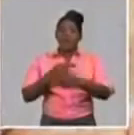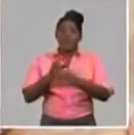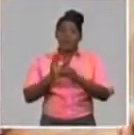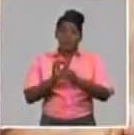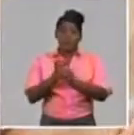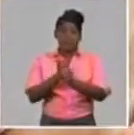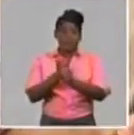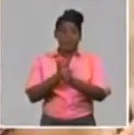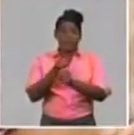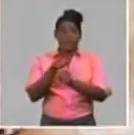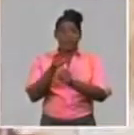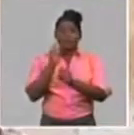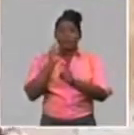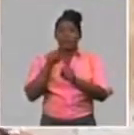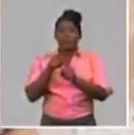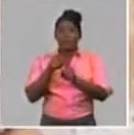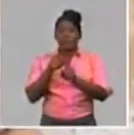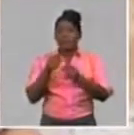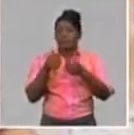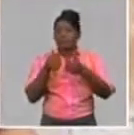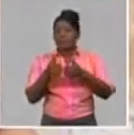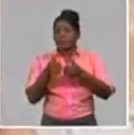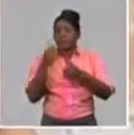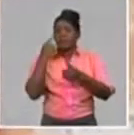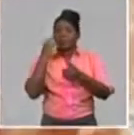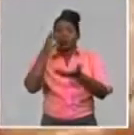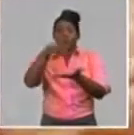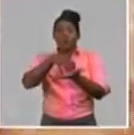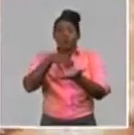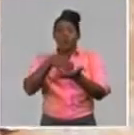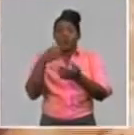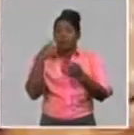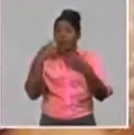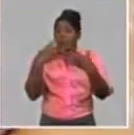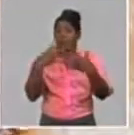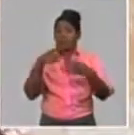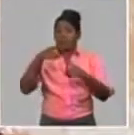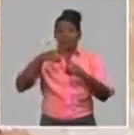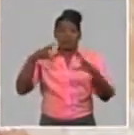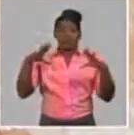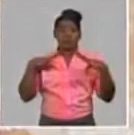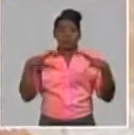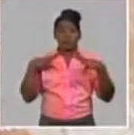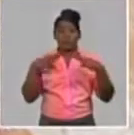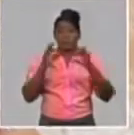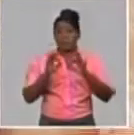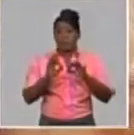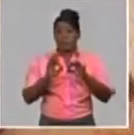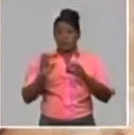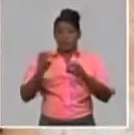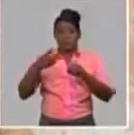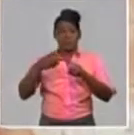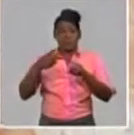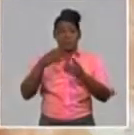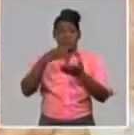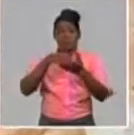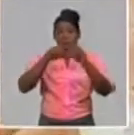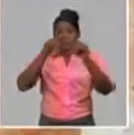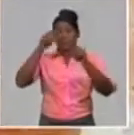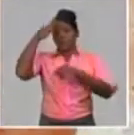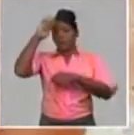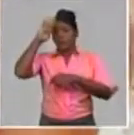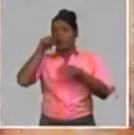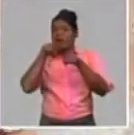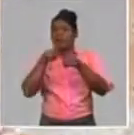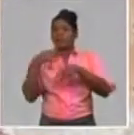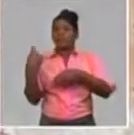importante, porque es el centro de distribución de Varadero, el principal polo turístico, el segundo polo turístico del país, y vamos a contar